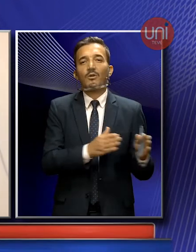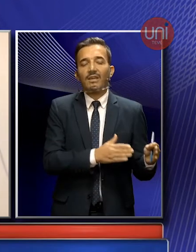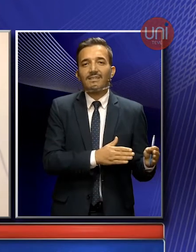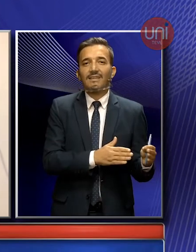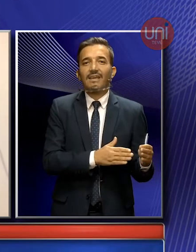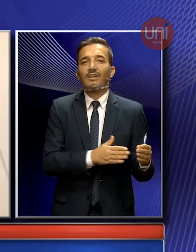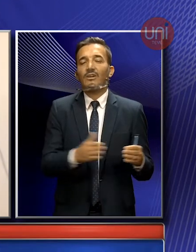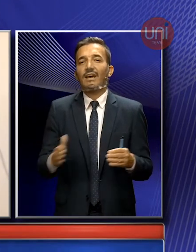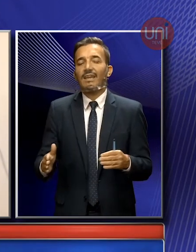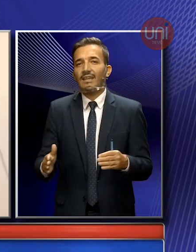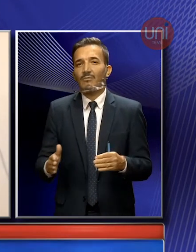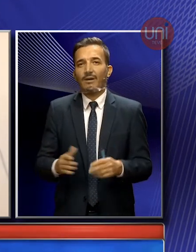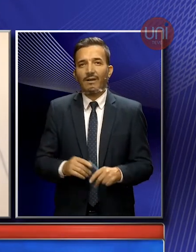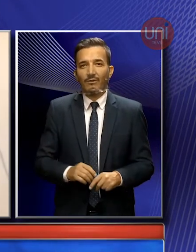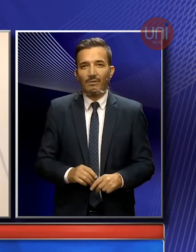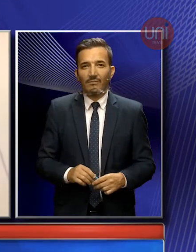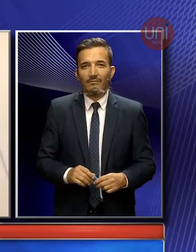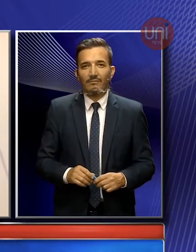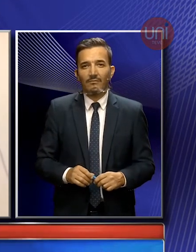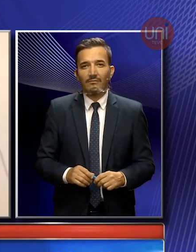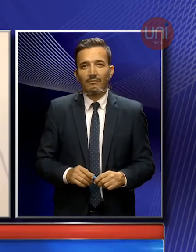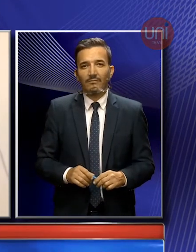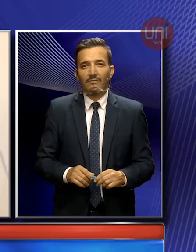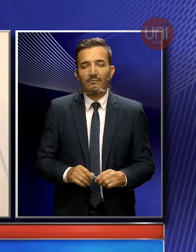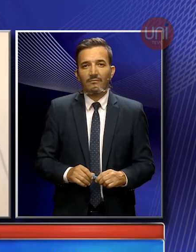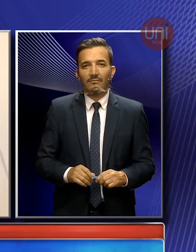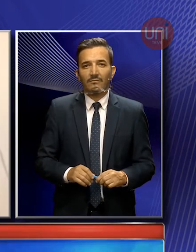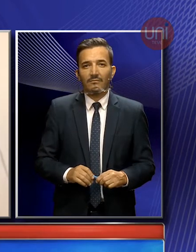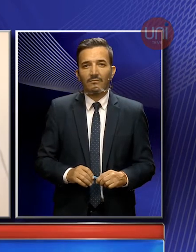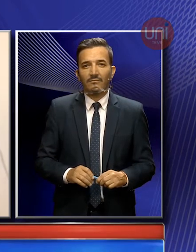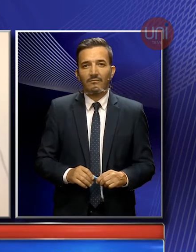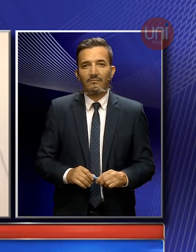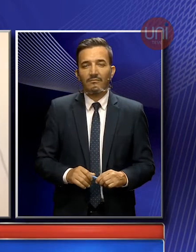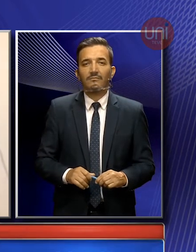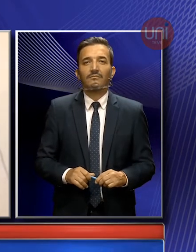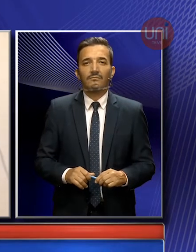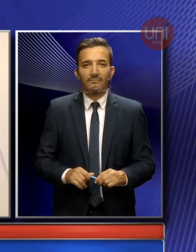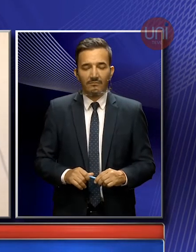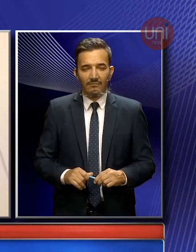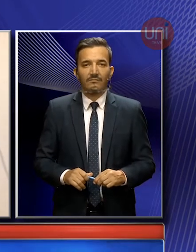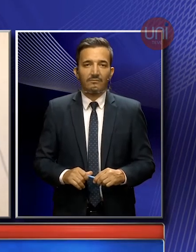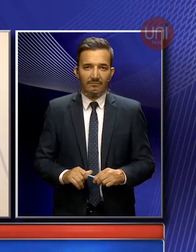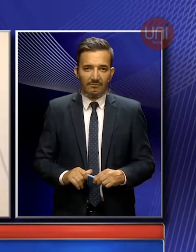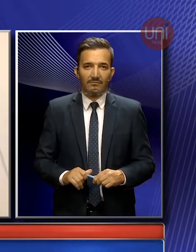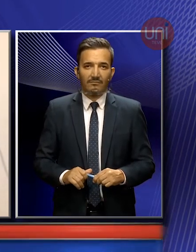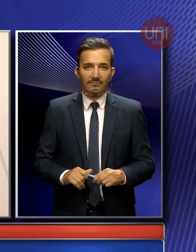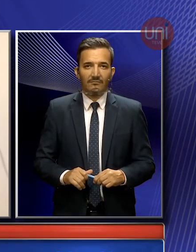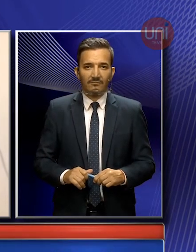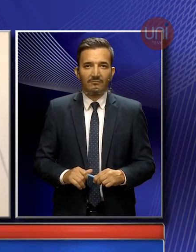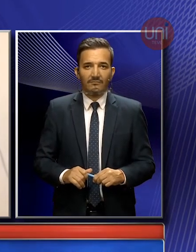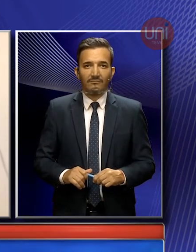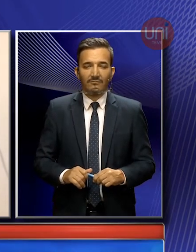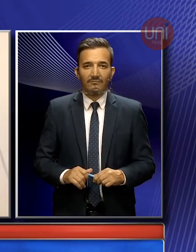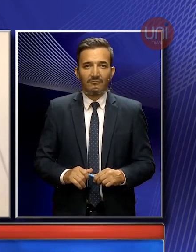se generó la demora para volver? Bueno, esto que les contaba antes, uh-huh. Héctor, muchas escuelas